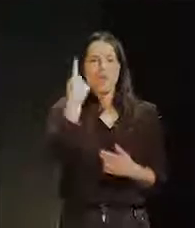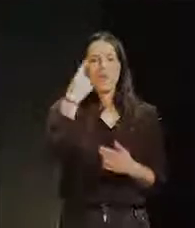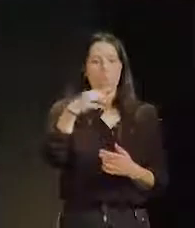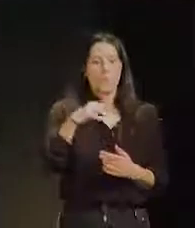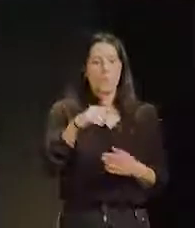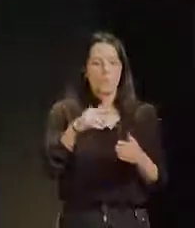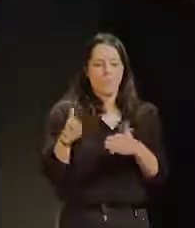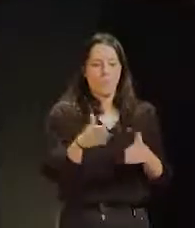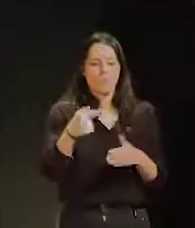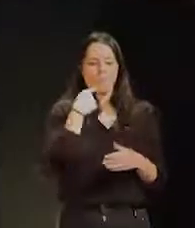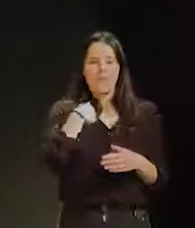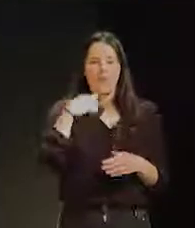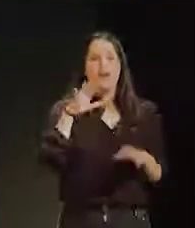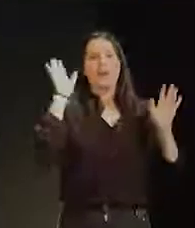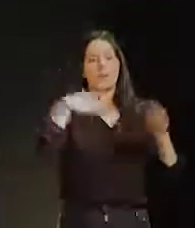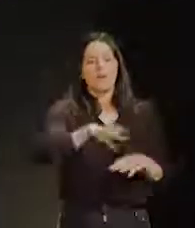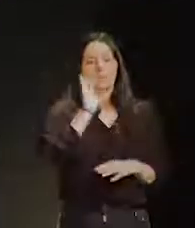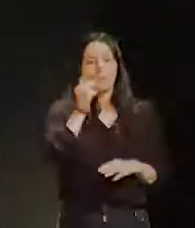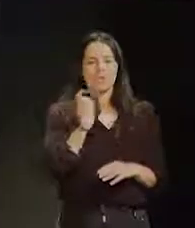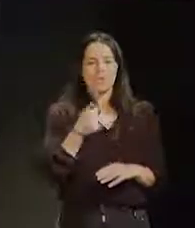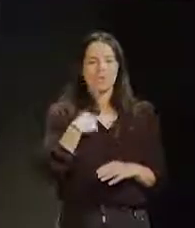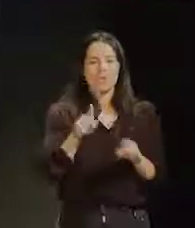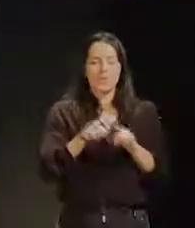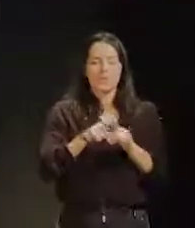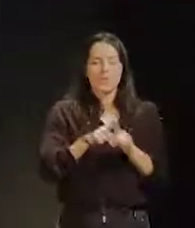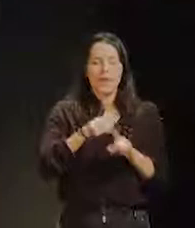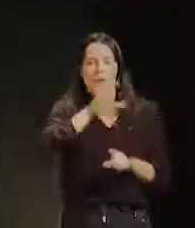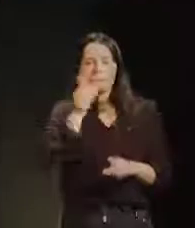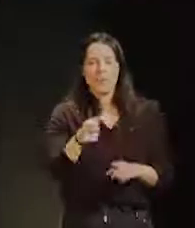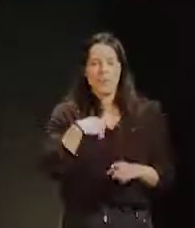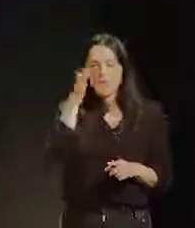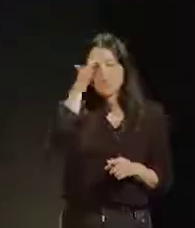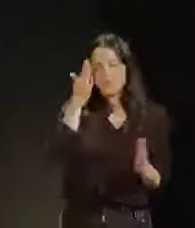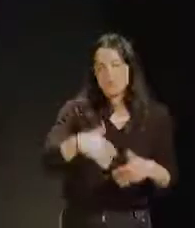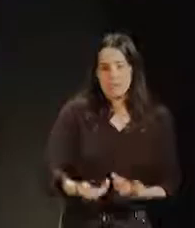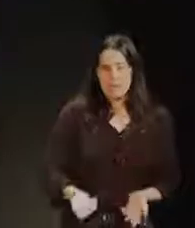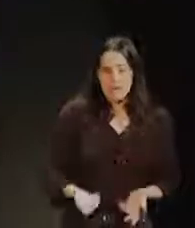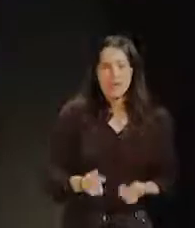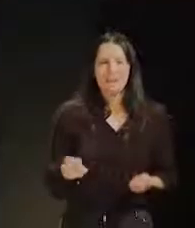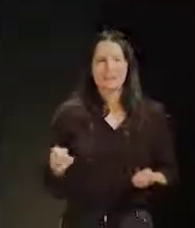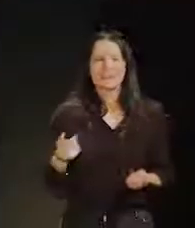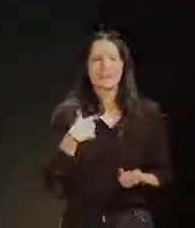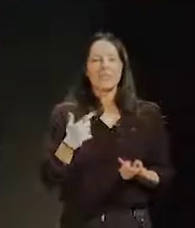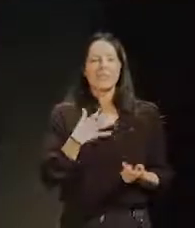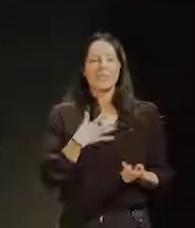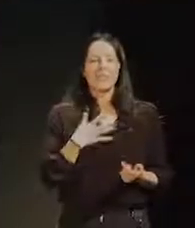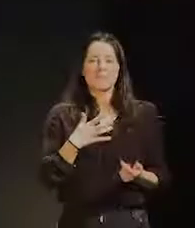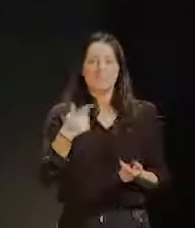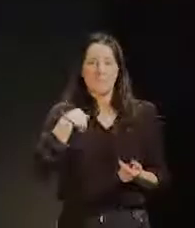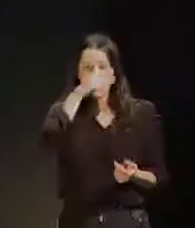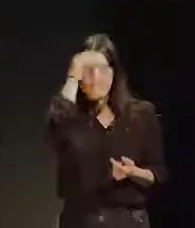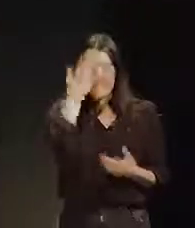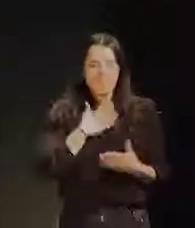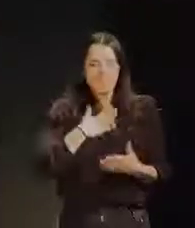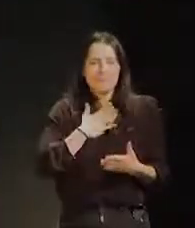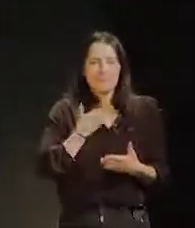artista. Soy muy, no sé, soy una italiana muy desilusa y por eso sí tenía en mente que tenía